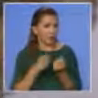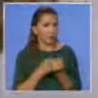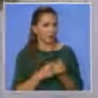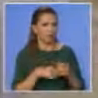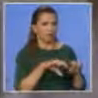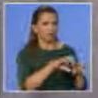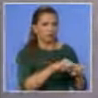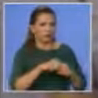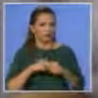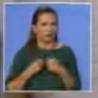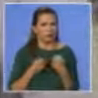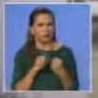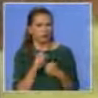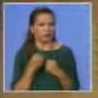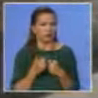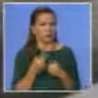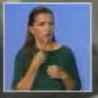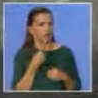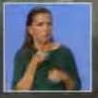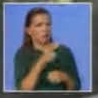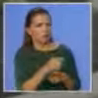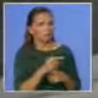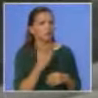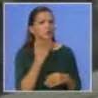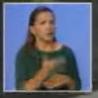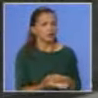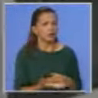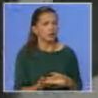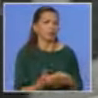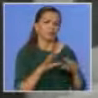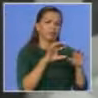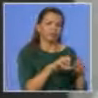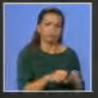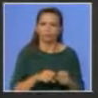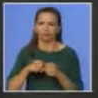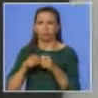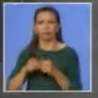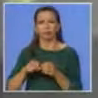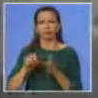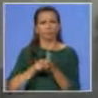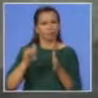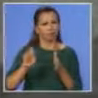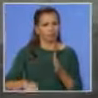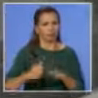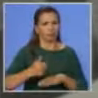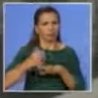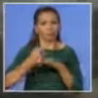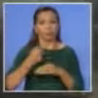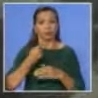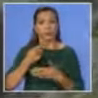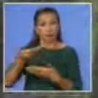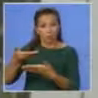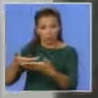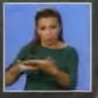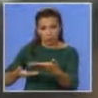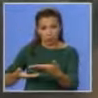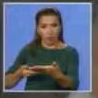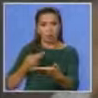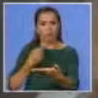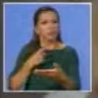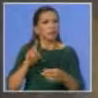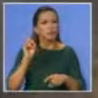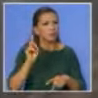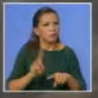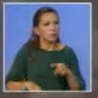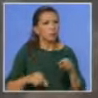empujones. Lo acusaron por supuesto desacato y lo llevaron ante un fiscal, enseñando la resolución de un juez que impide el retiro de la publicidad de las